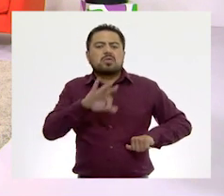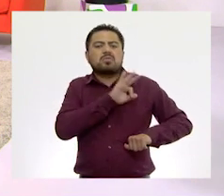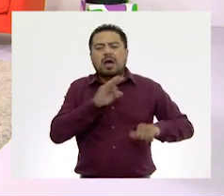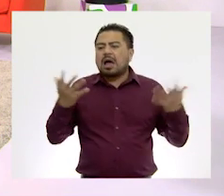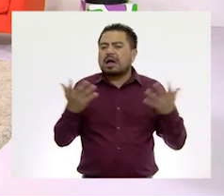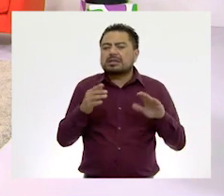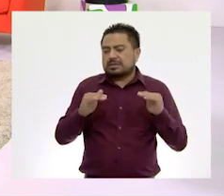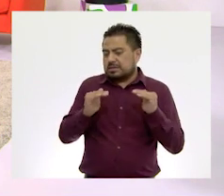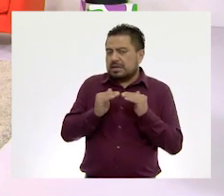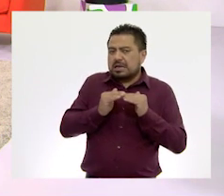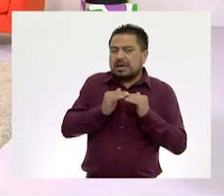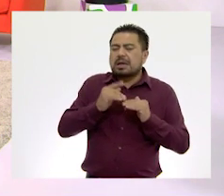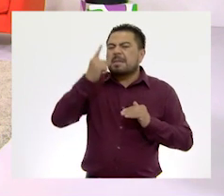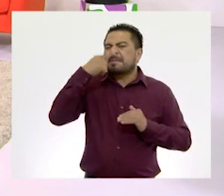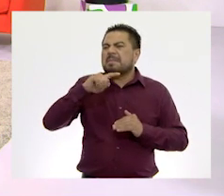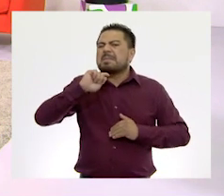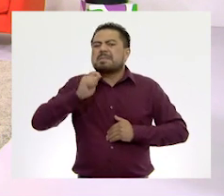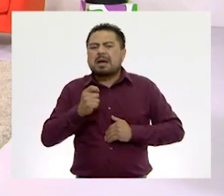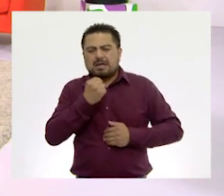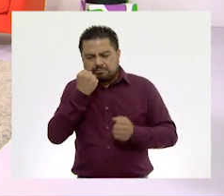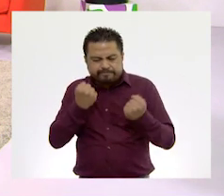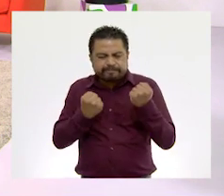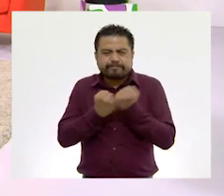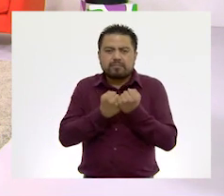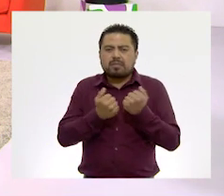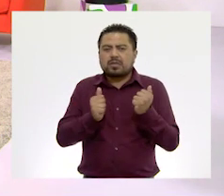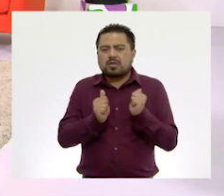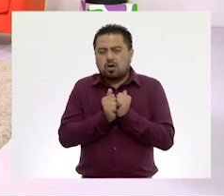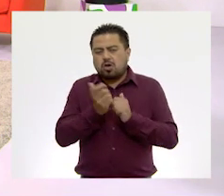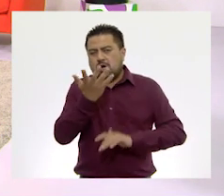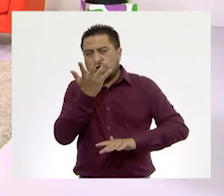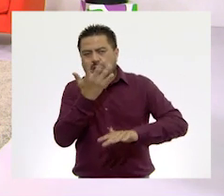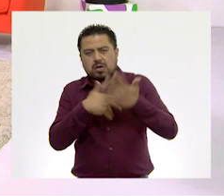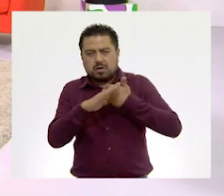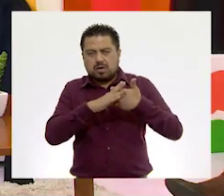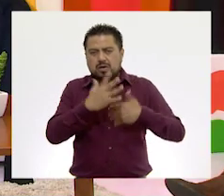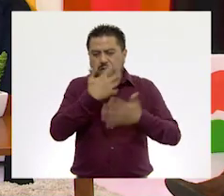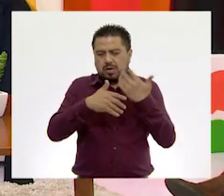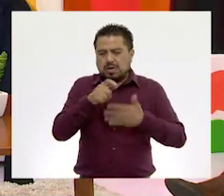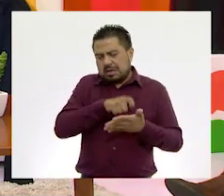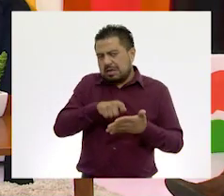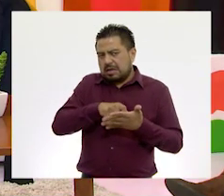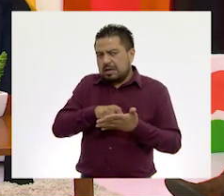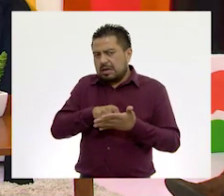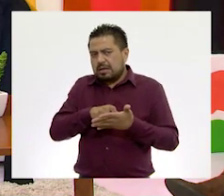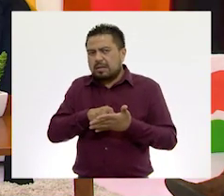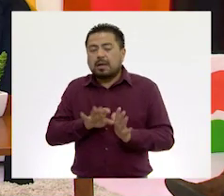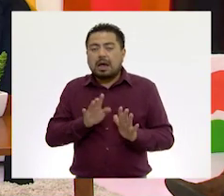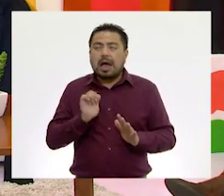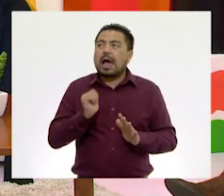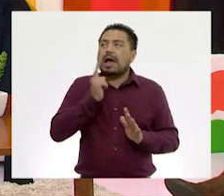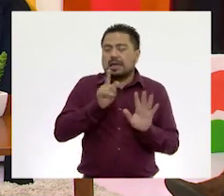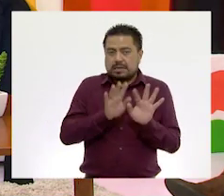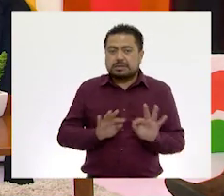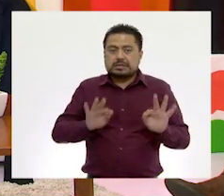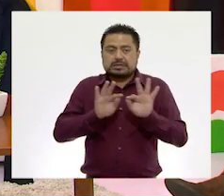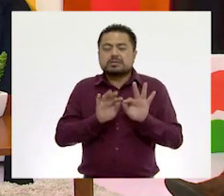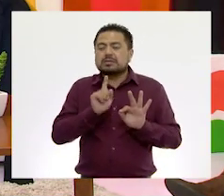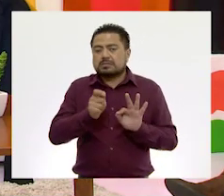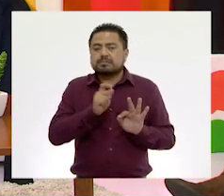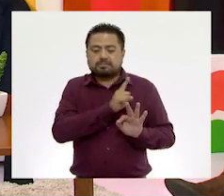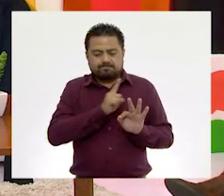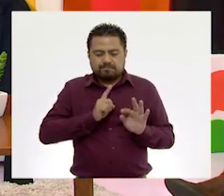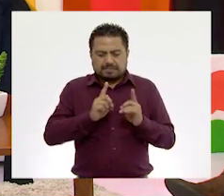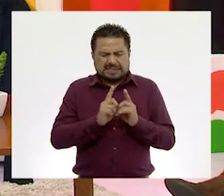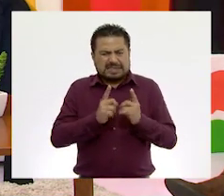en casa para fortalecer el lenguaje escrito? Pues creo que algo muy importante primeramente es